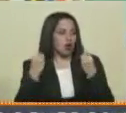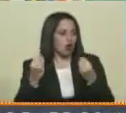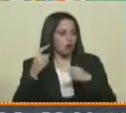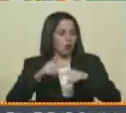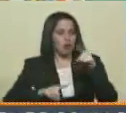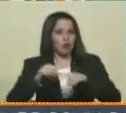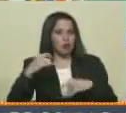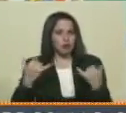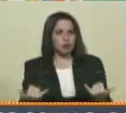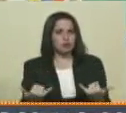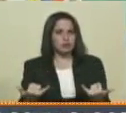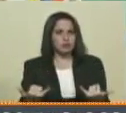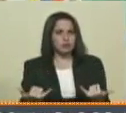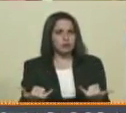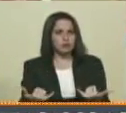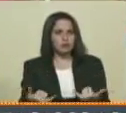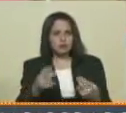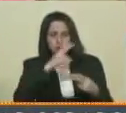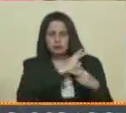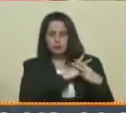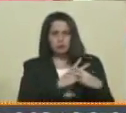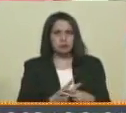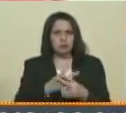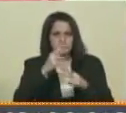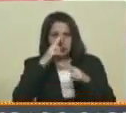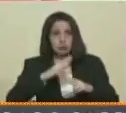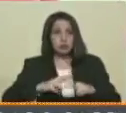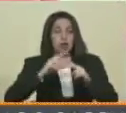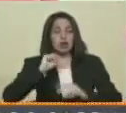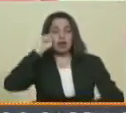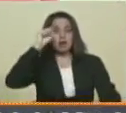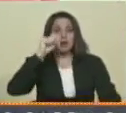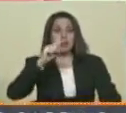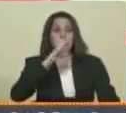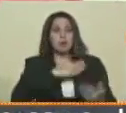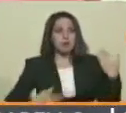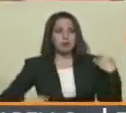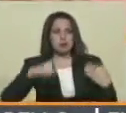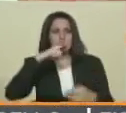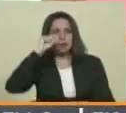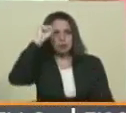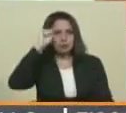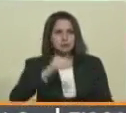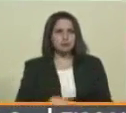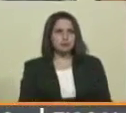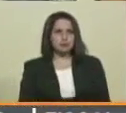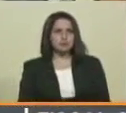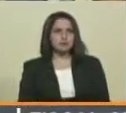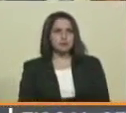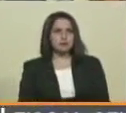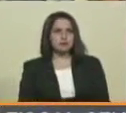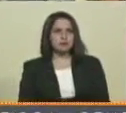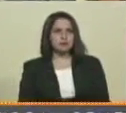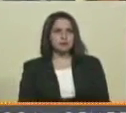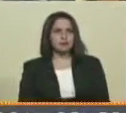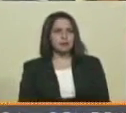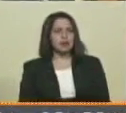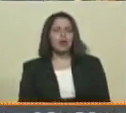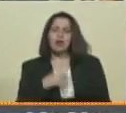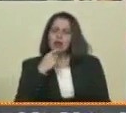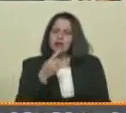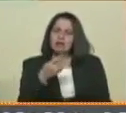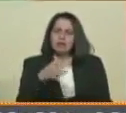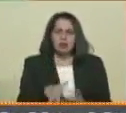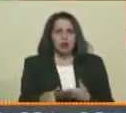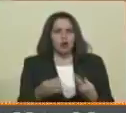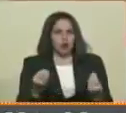pueblo valiente y digno y que viva el presidente Nicolás Maduro Moros. Que viva. Así es. Señor Winston, tomando en cuenta que hoy